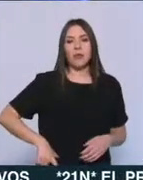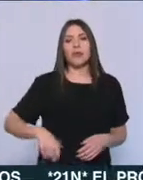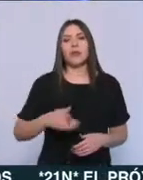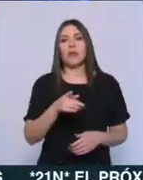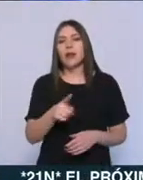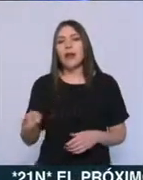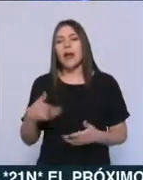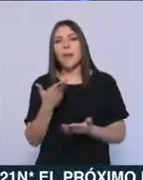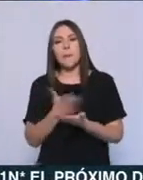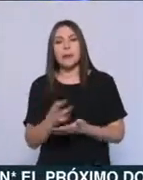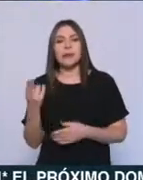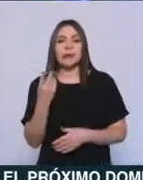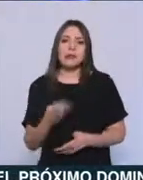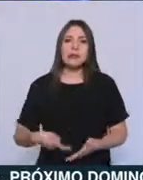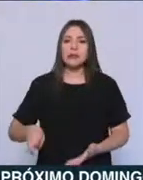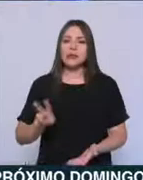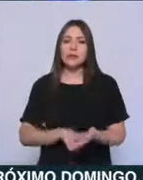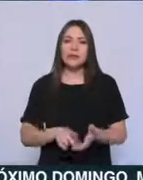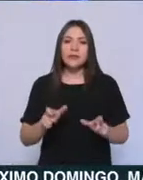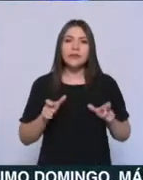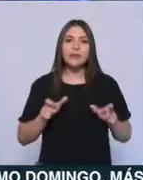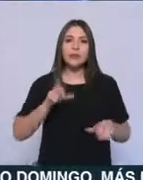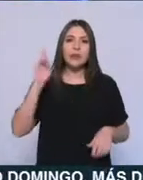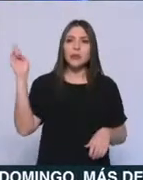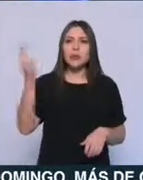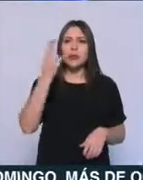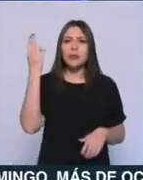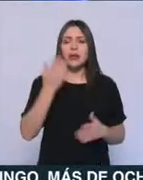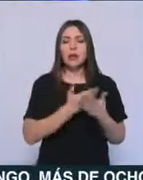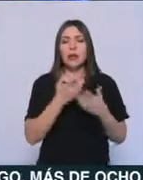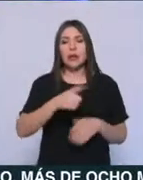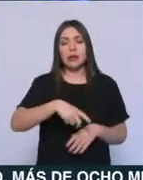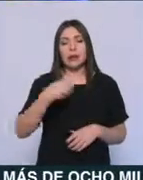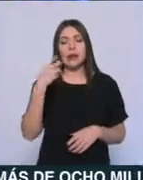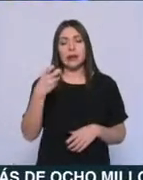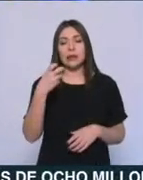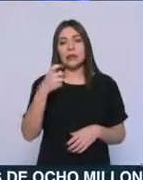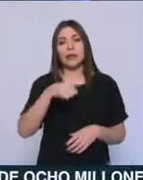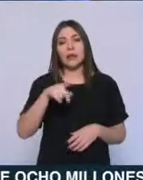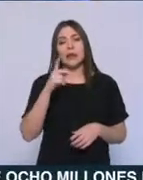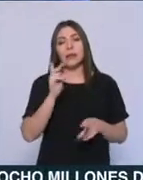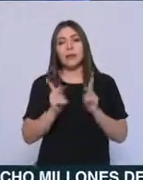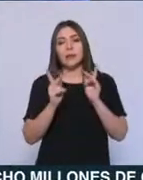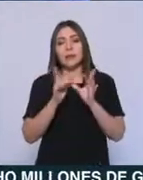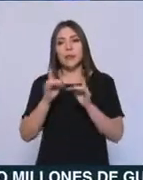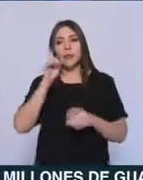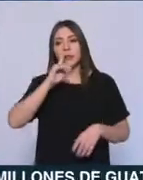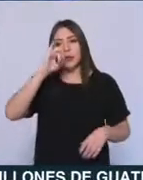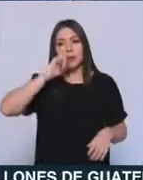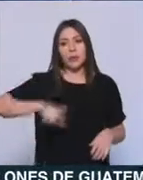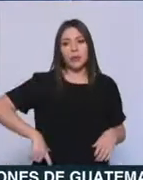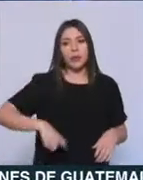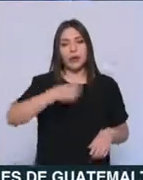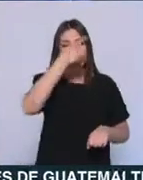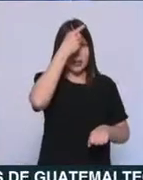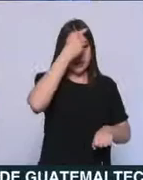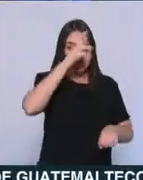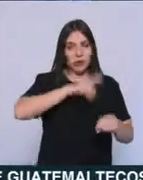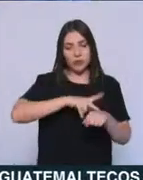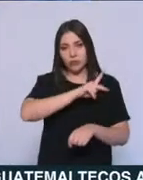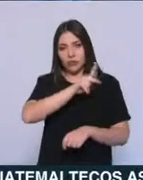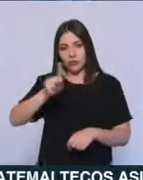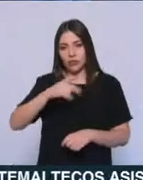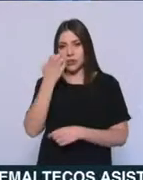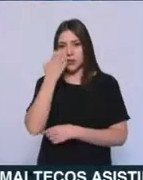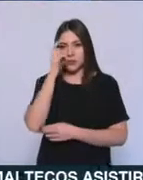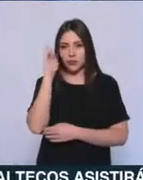de educación superior? Esta será una de las interrogantes que compartirá Claudia Sheinbaum ante directores y rectores. Hoy por la mañana, la